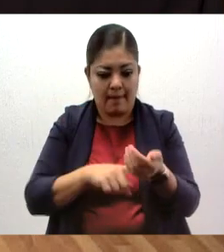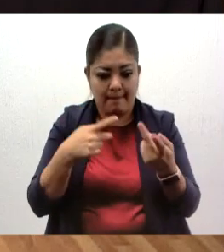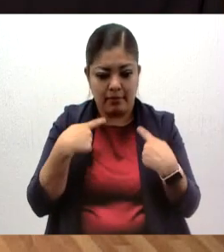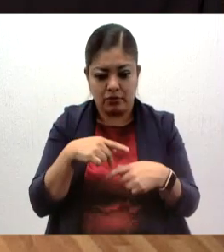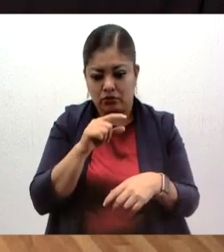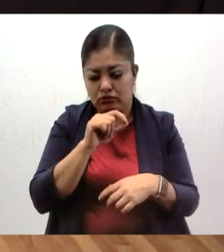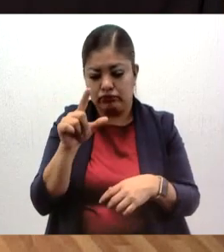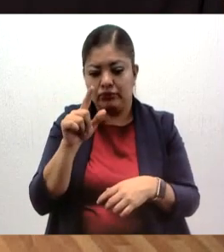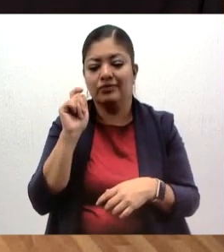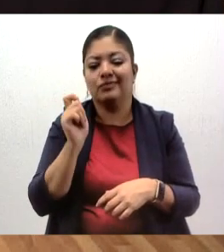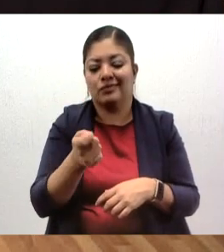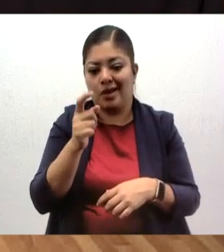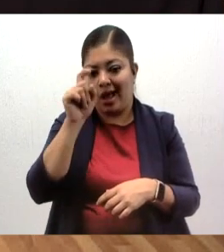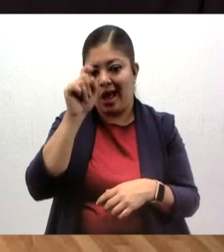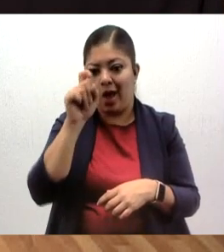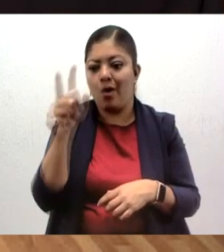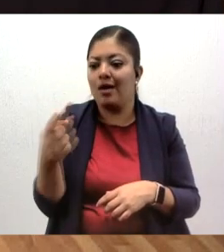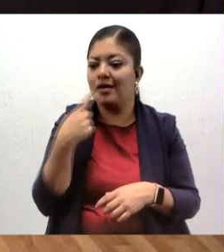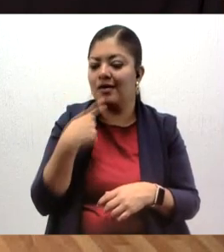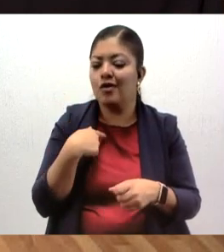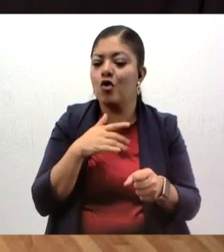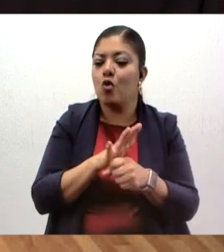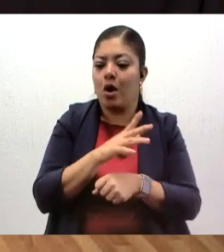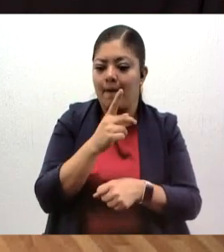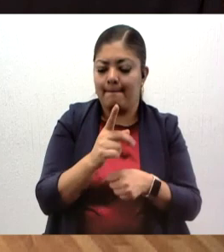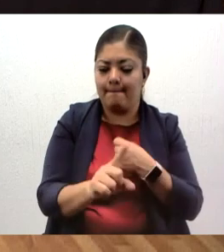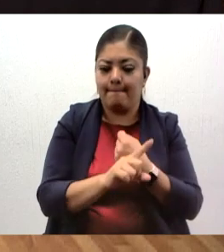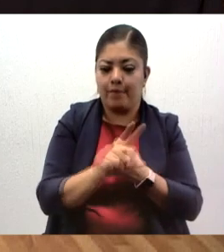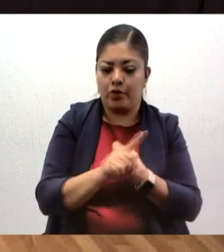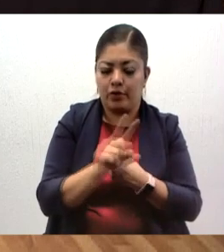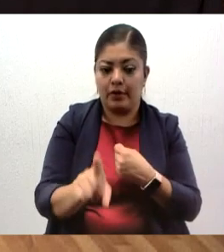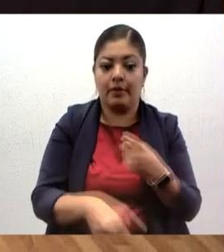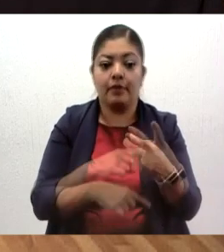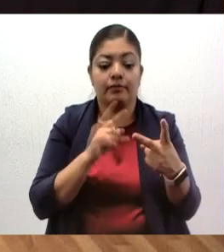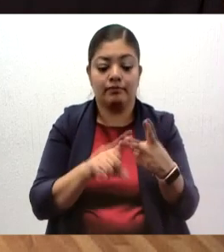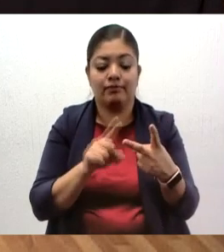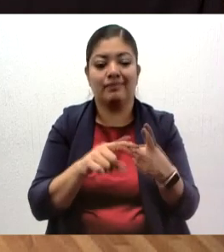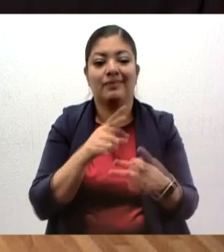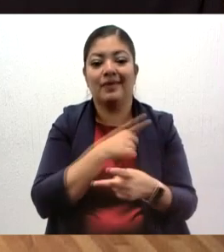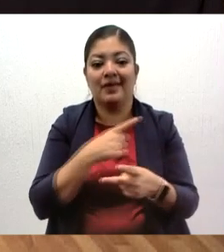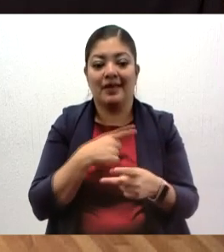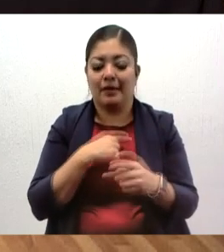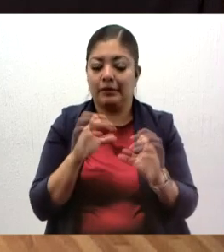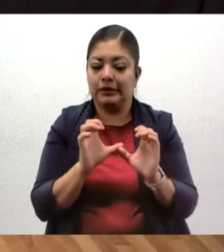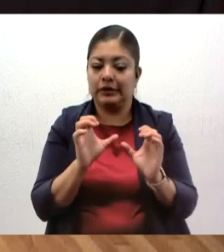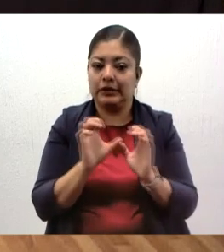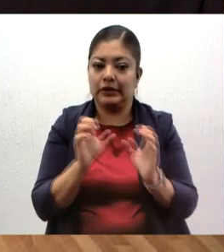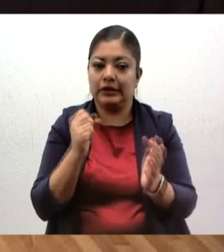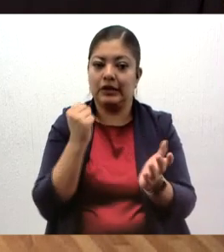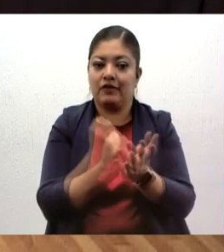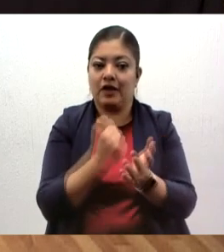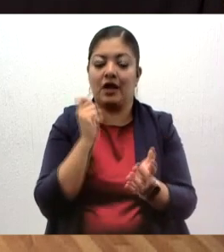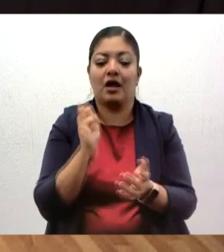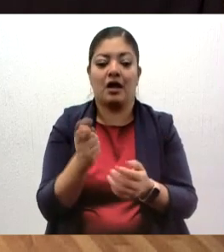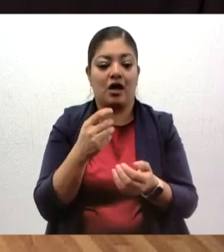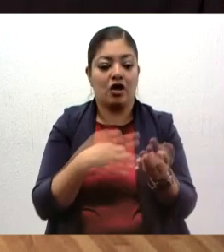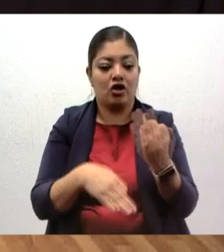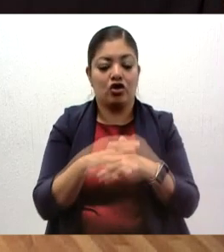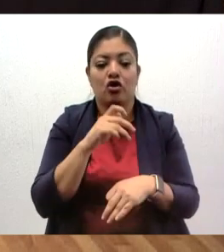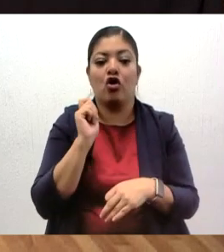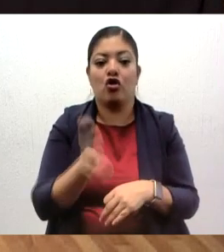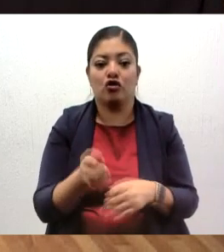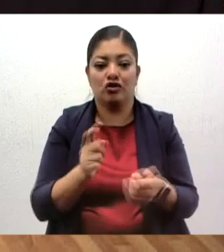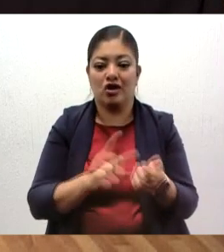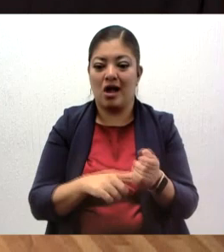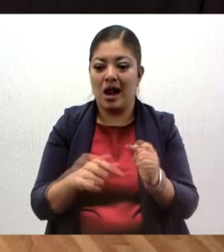está el problema segundo también certificar Y esto es bien importante a todos los los laboratorios con los que